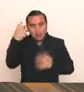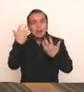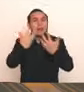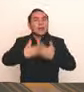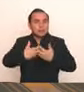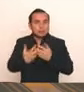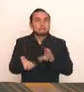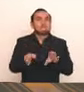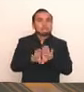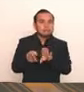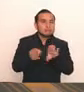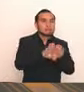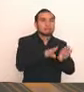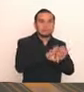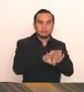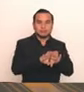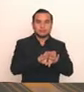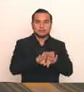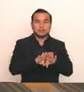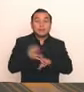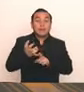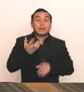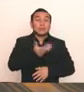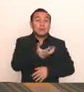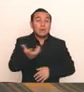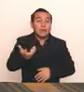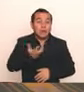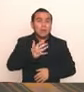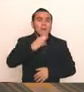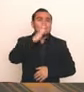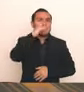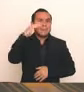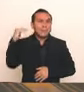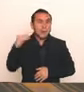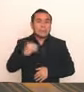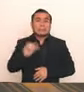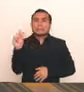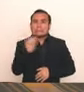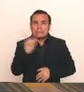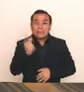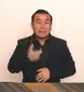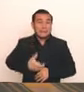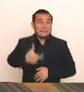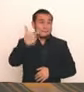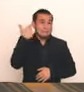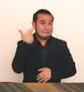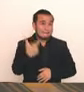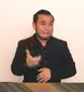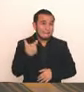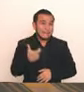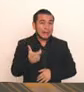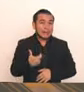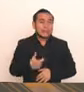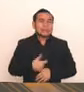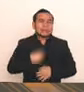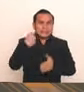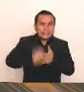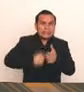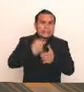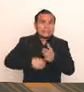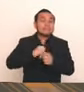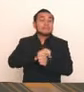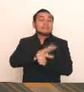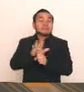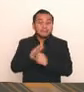cerrados todos estos países han tenido que endeudarse en cantidades exorbitantes tanto para hacerle frente a la pandemia